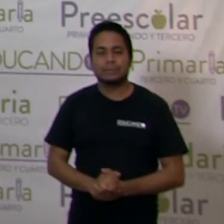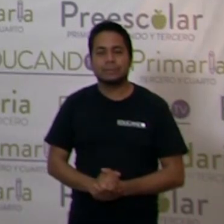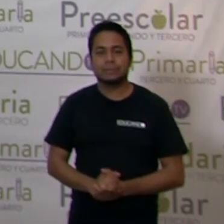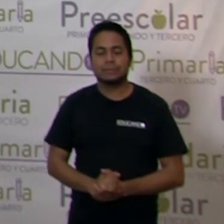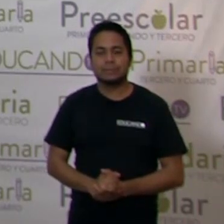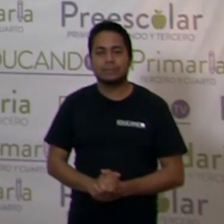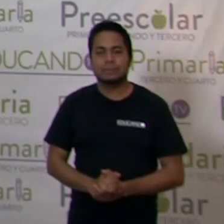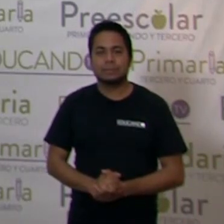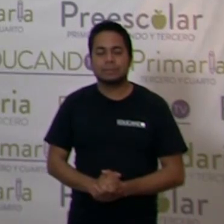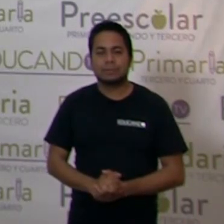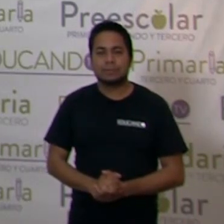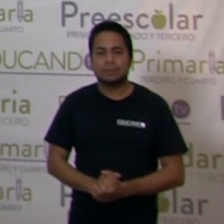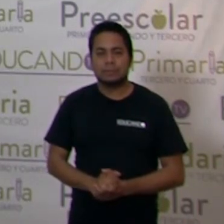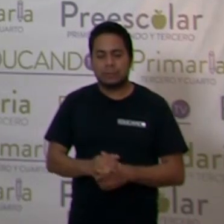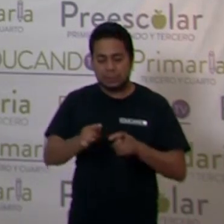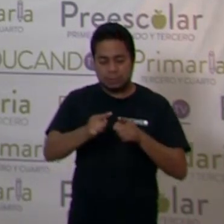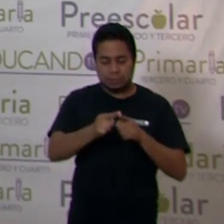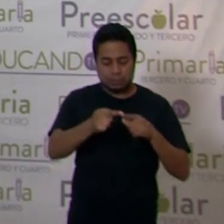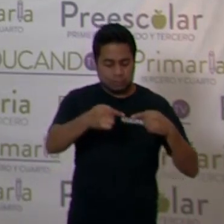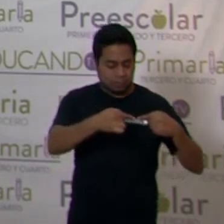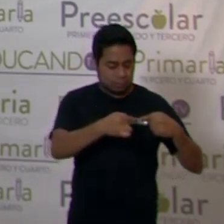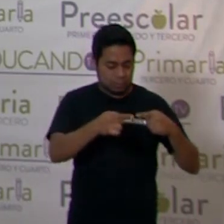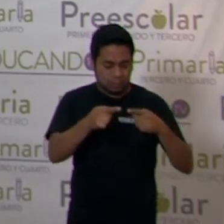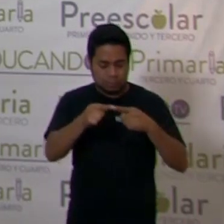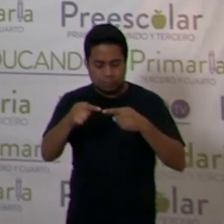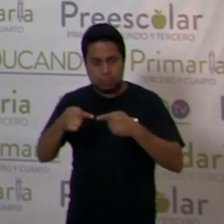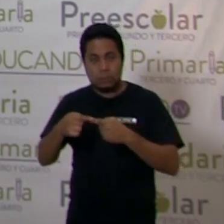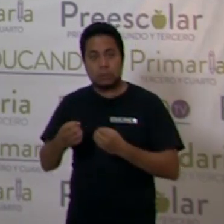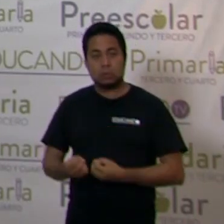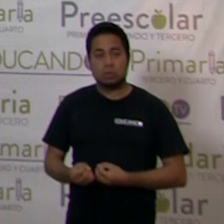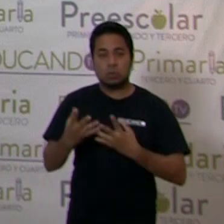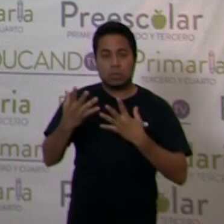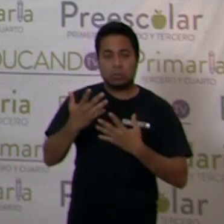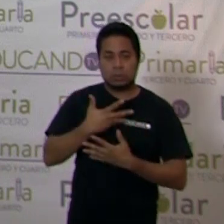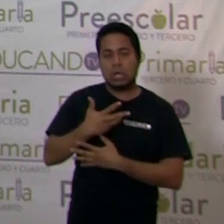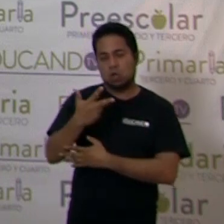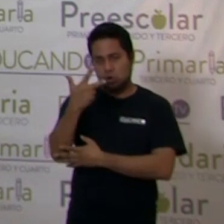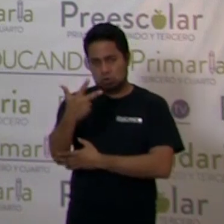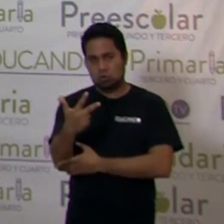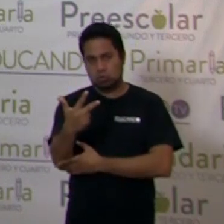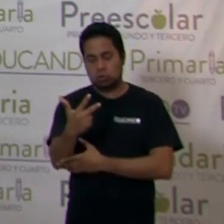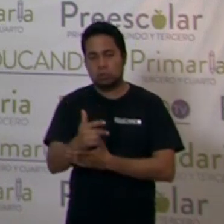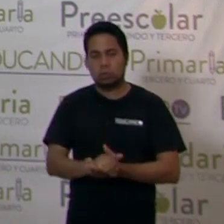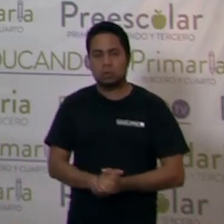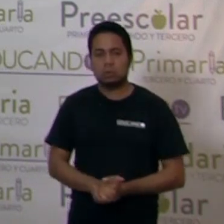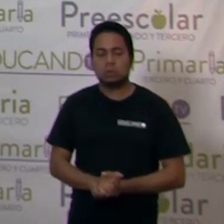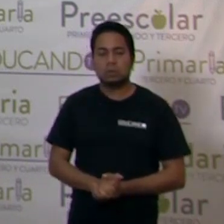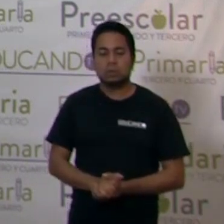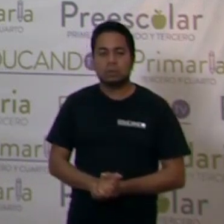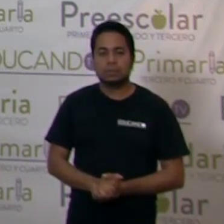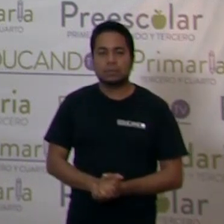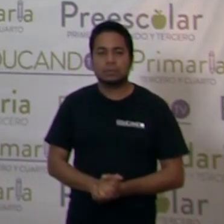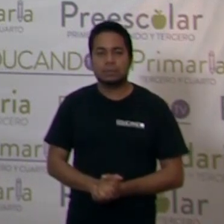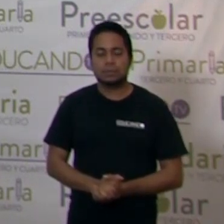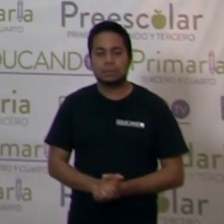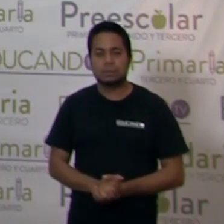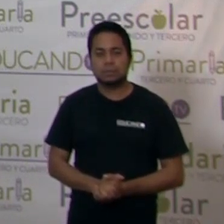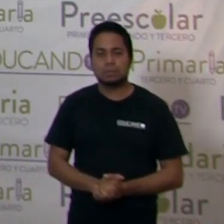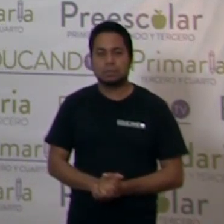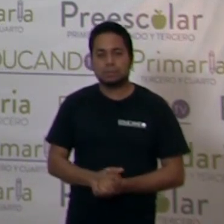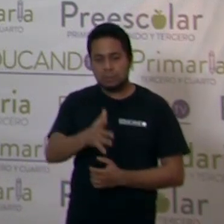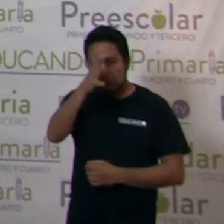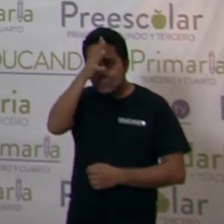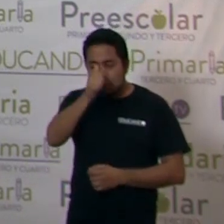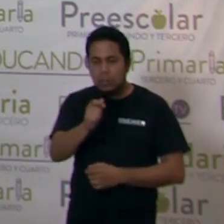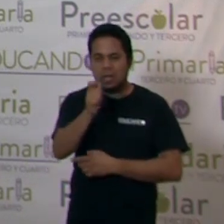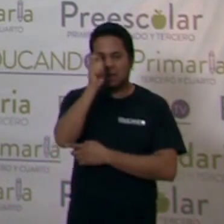rectos Cuántos vértices ocho recuerda perfectamente Qué es un